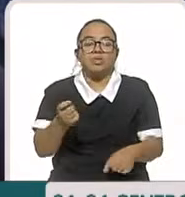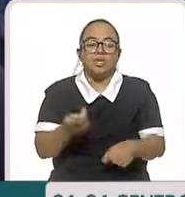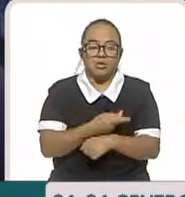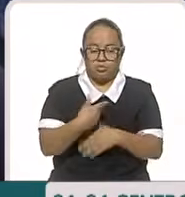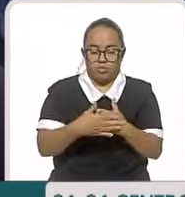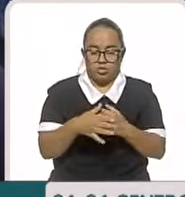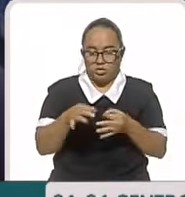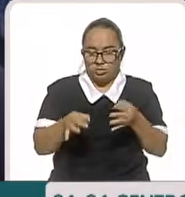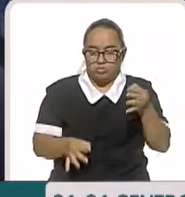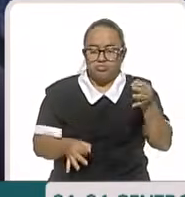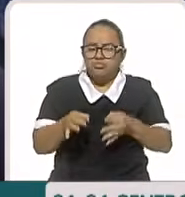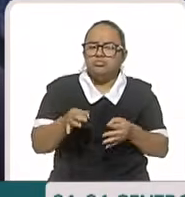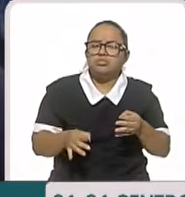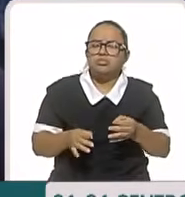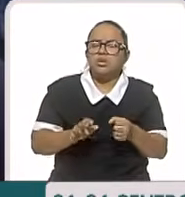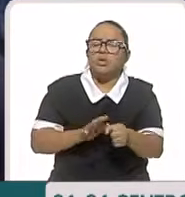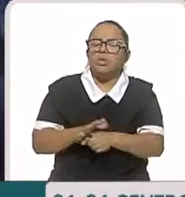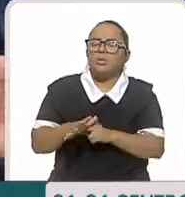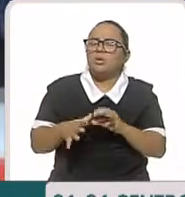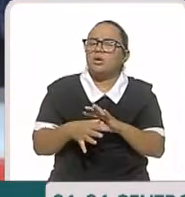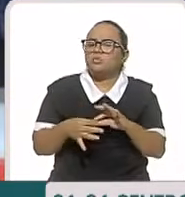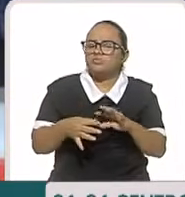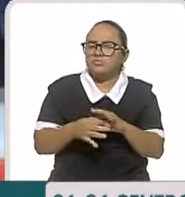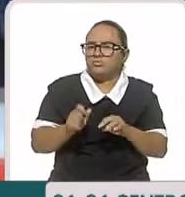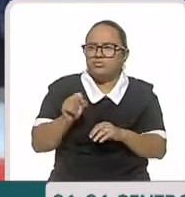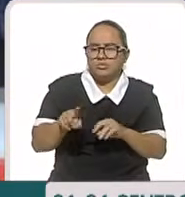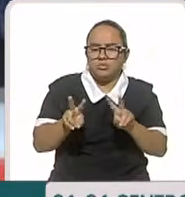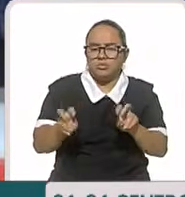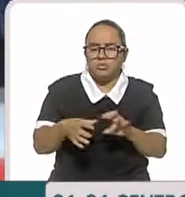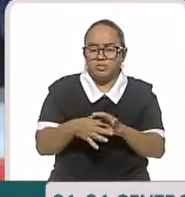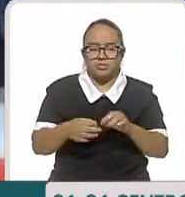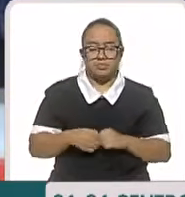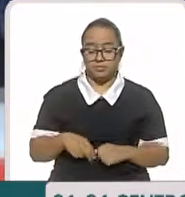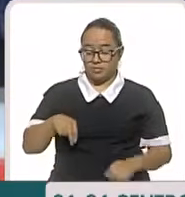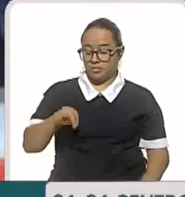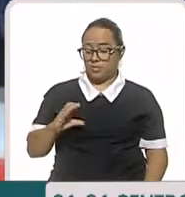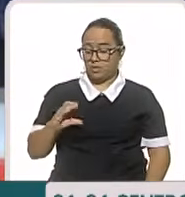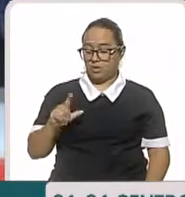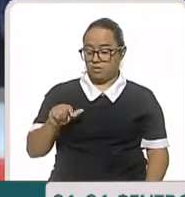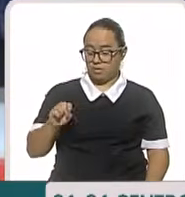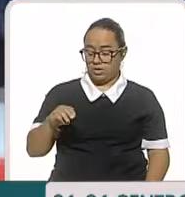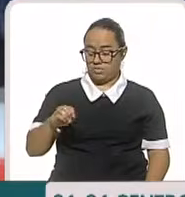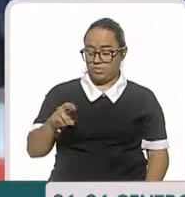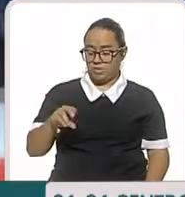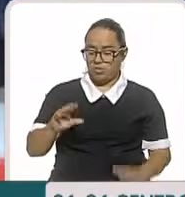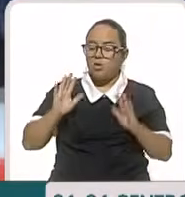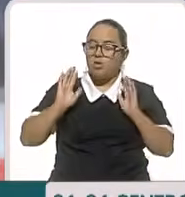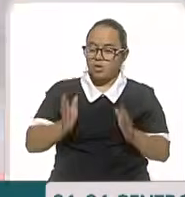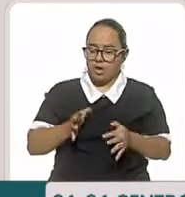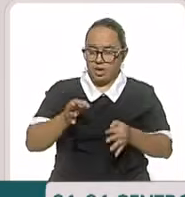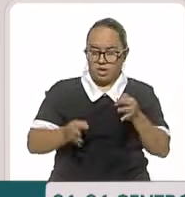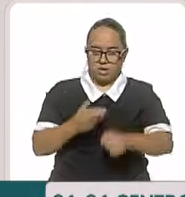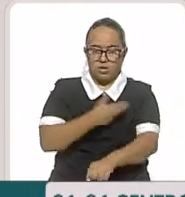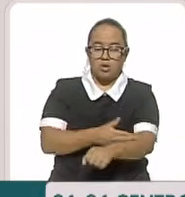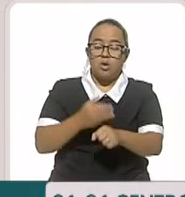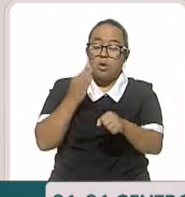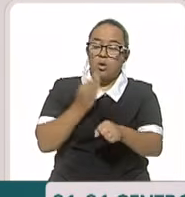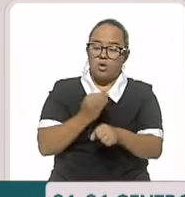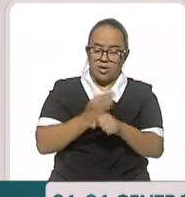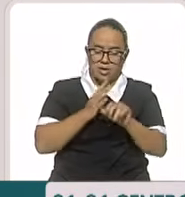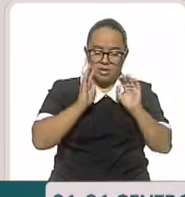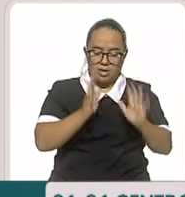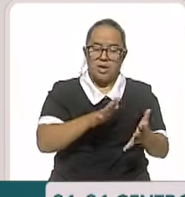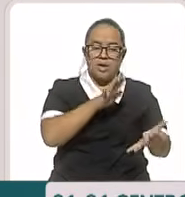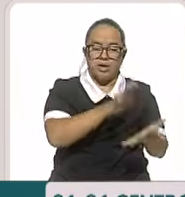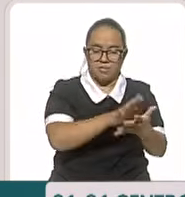se llevará a cabo. ¿Qué nos puede decir Jesús de esto? Bueno, Nicolás Maduro ya se encuentra en proceso, básicamente fue dado de alta en el